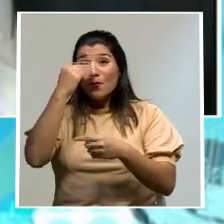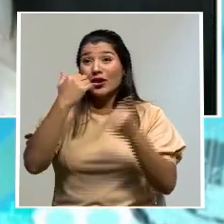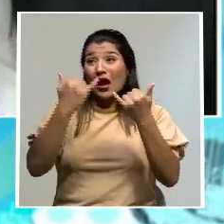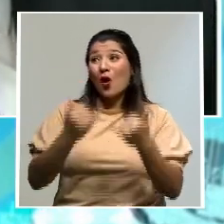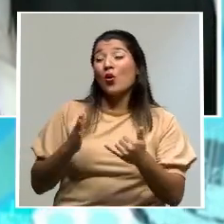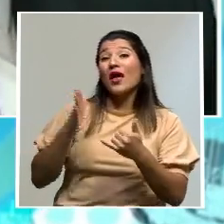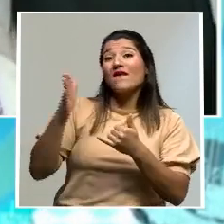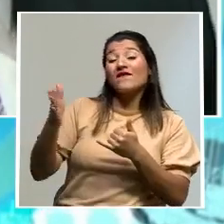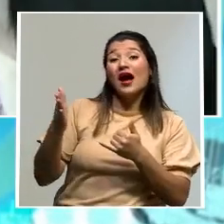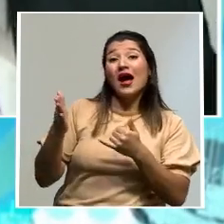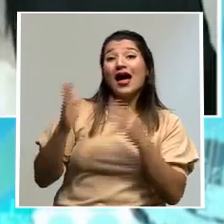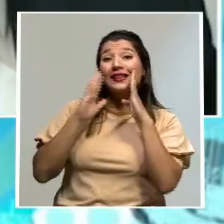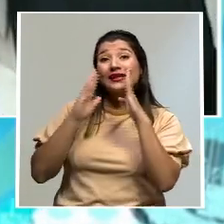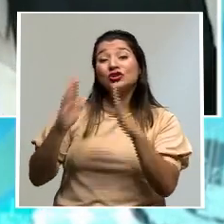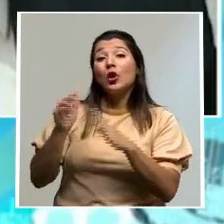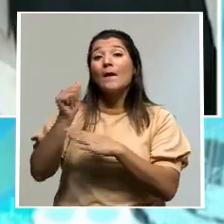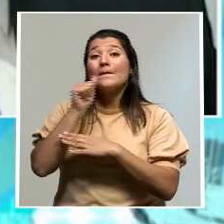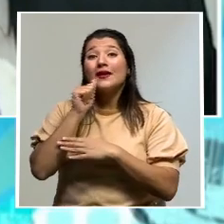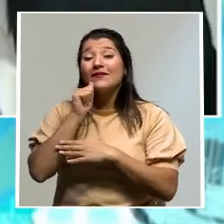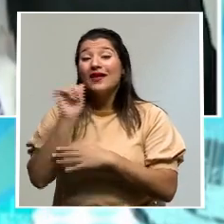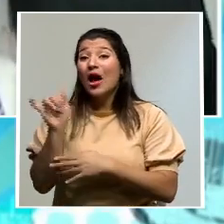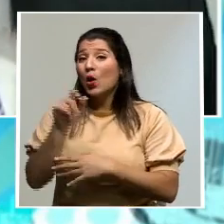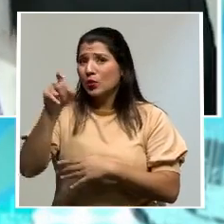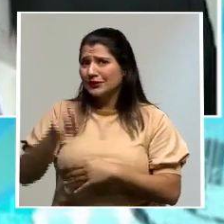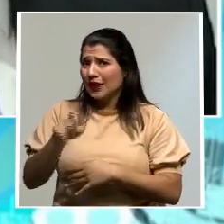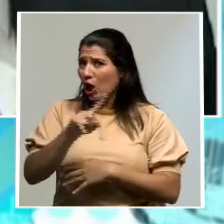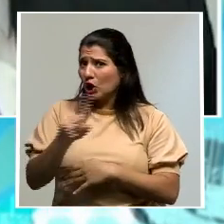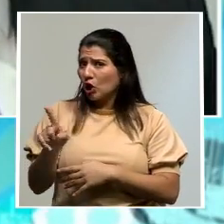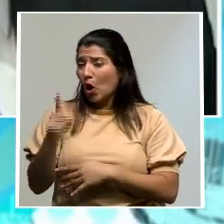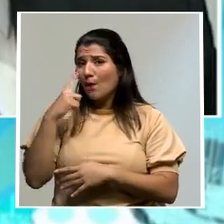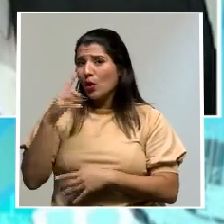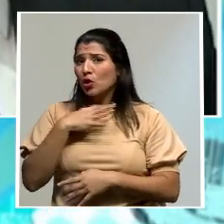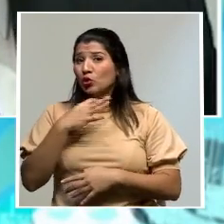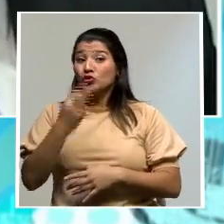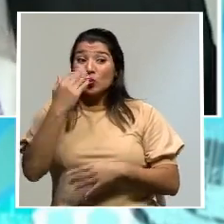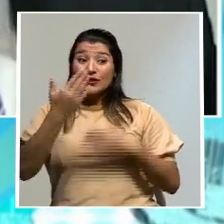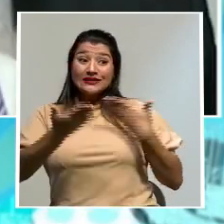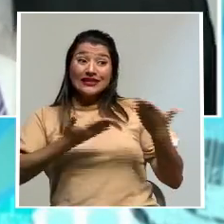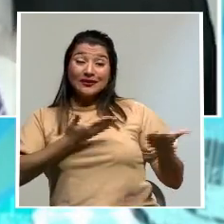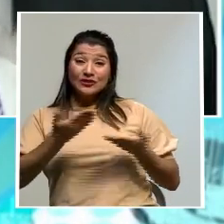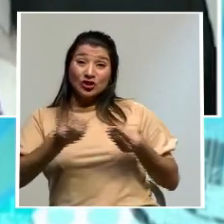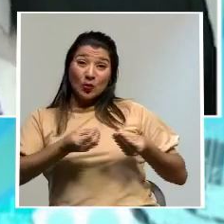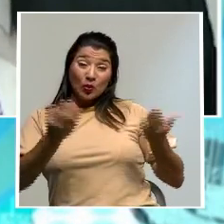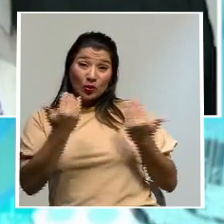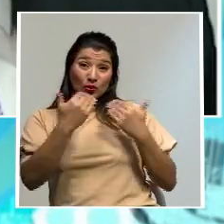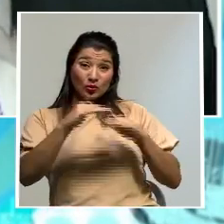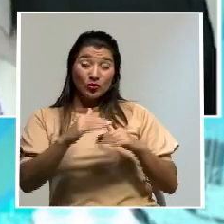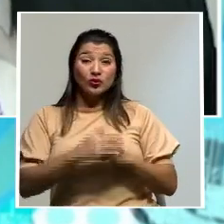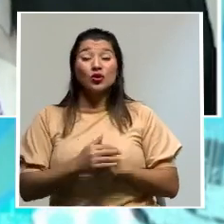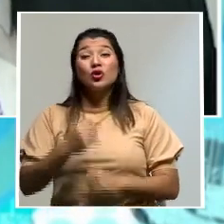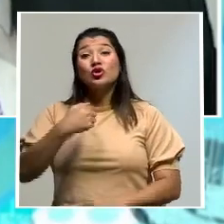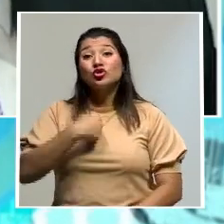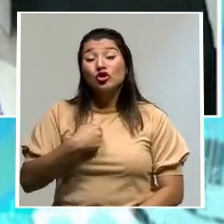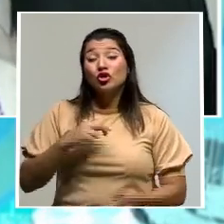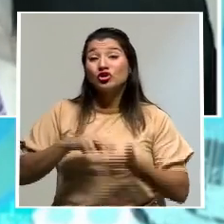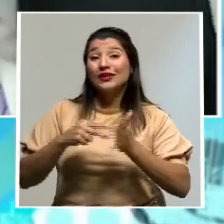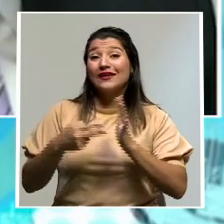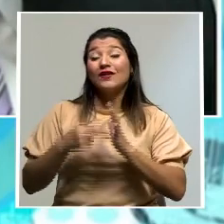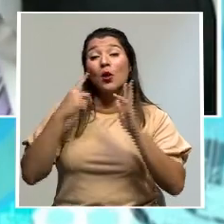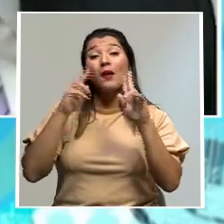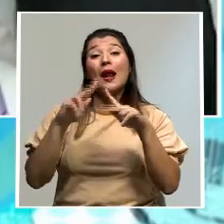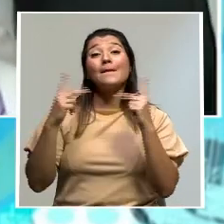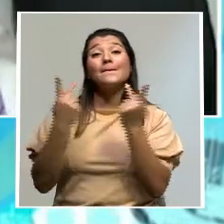como una necesidad más que como un gusto por la carencia de los servicios públicos. Porque Claudio Alpizar representa para el Partido de